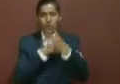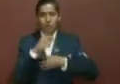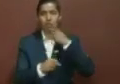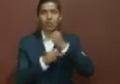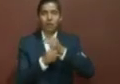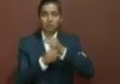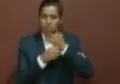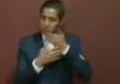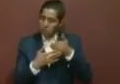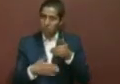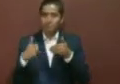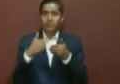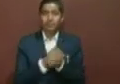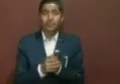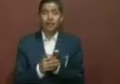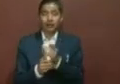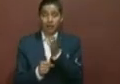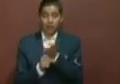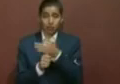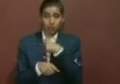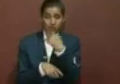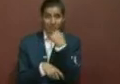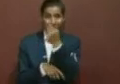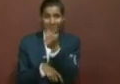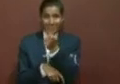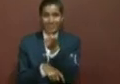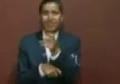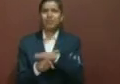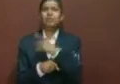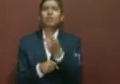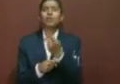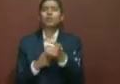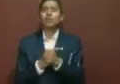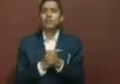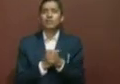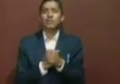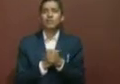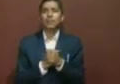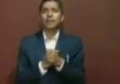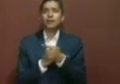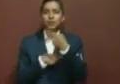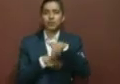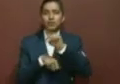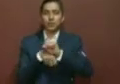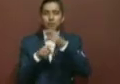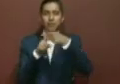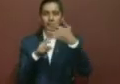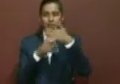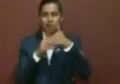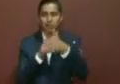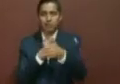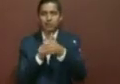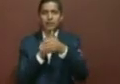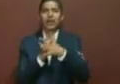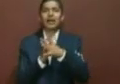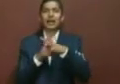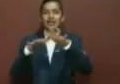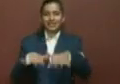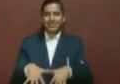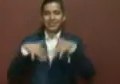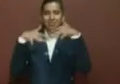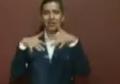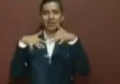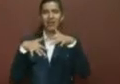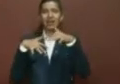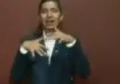4 años. Y lo menciono esto porque en semana y media tenemos la Asamblea de Canacintra, que es